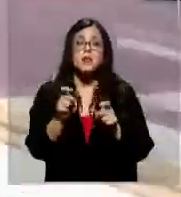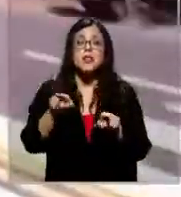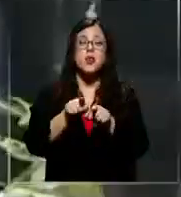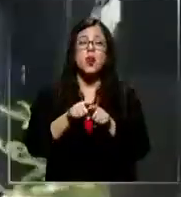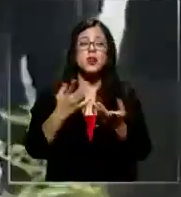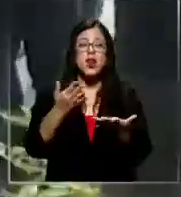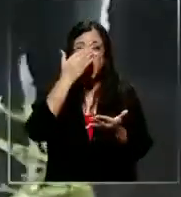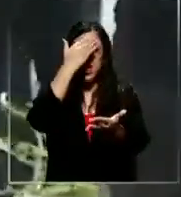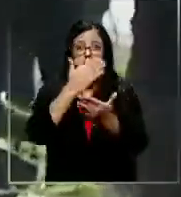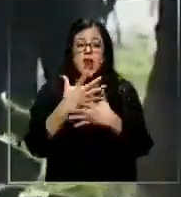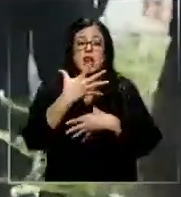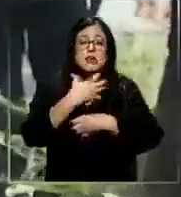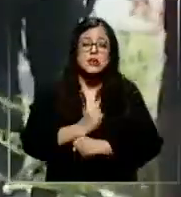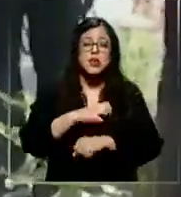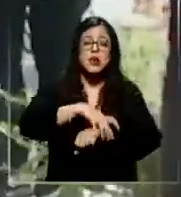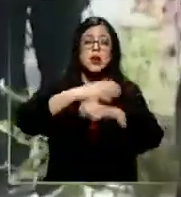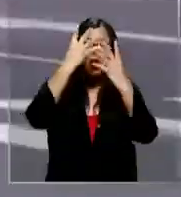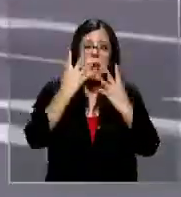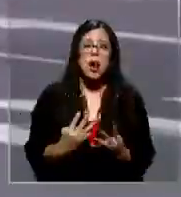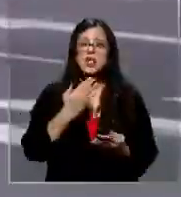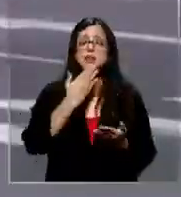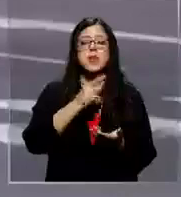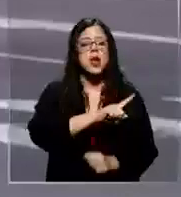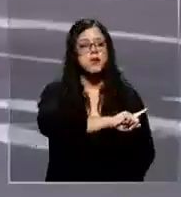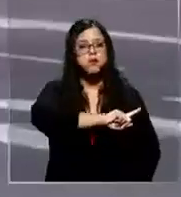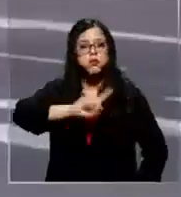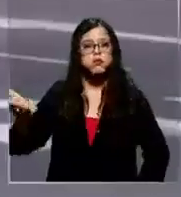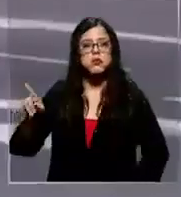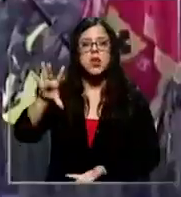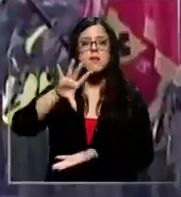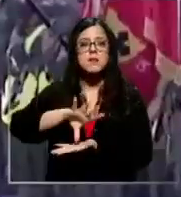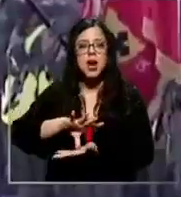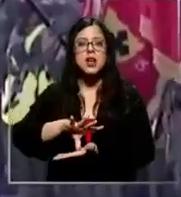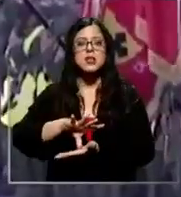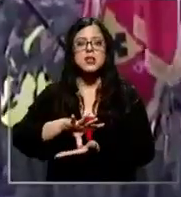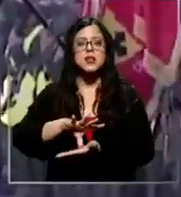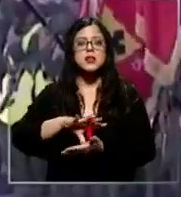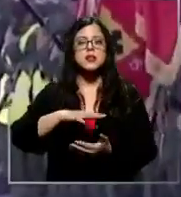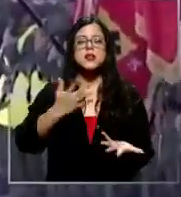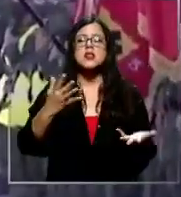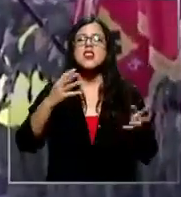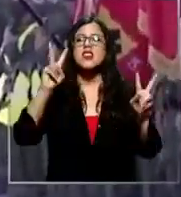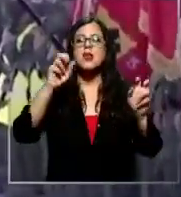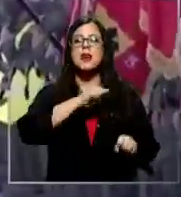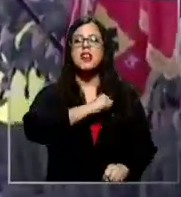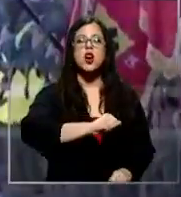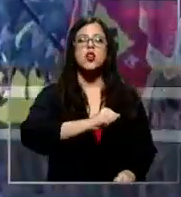represión que incluye encarcelamiento y destierro a la disidencia del régimen de Ortega.